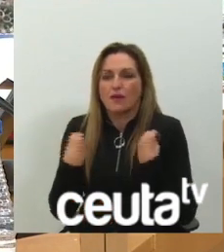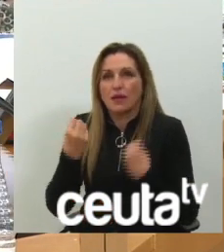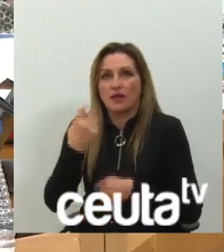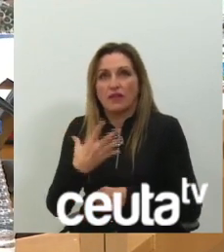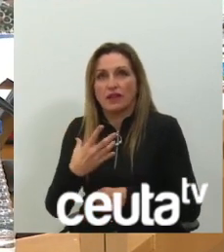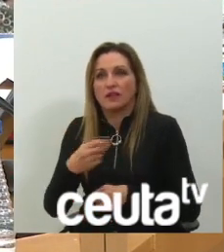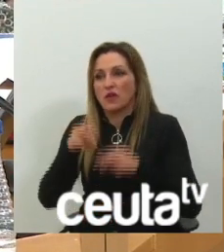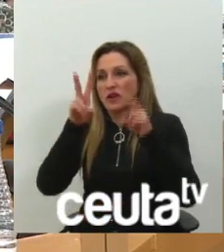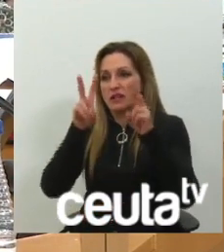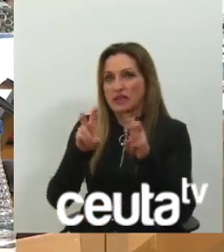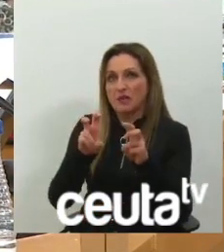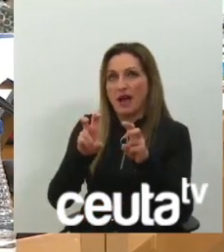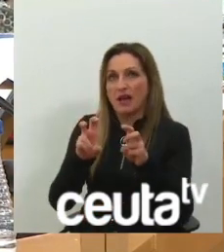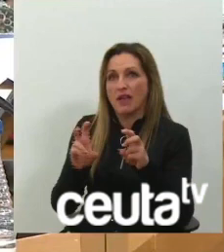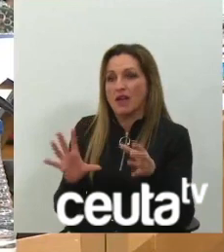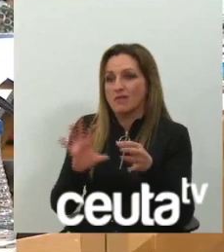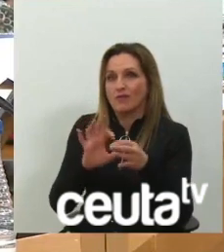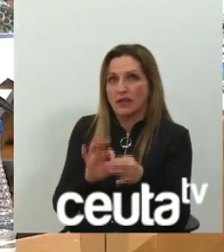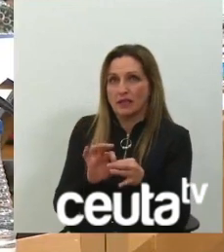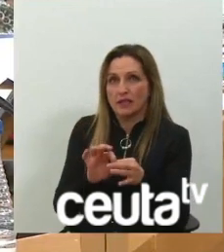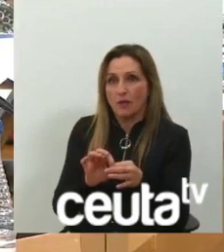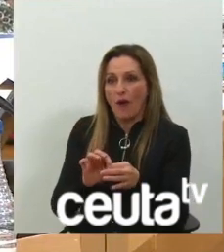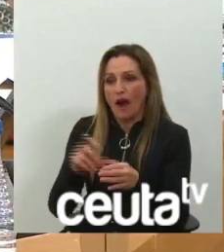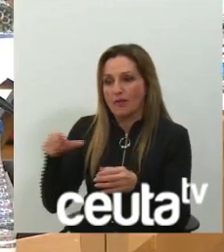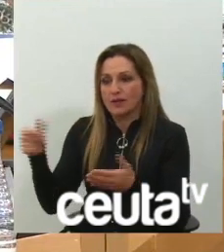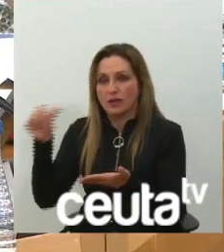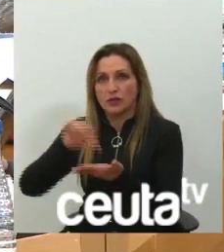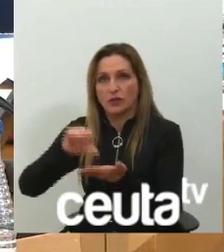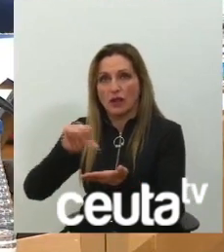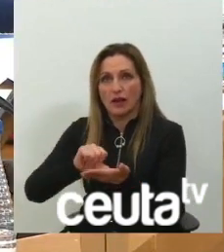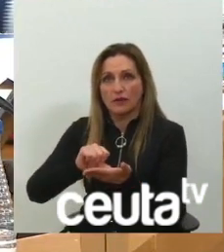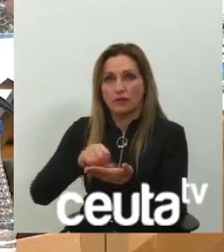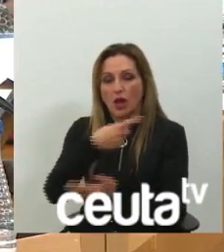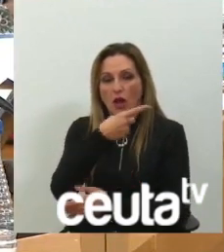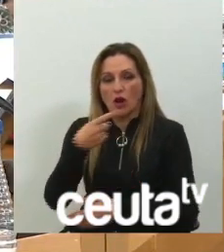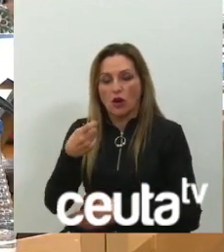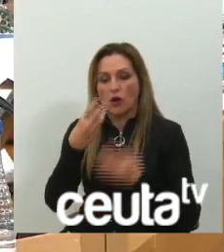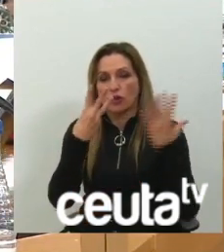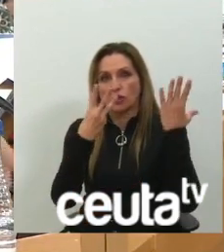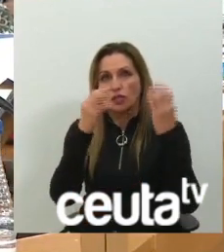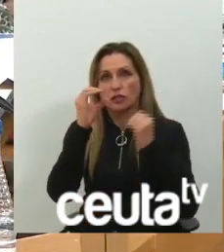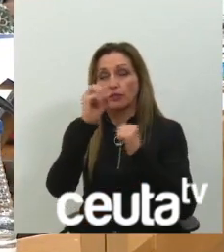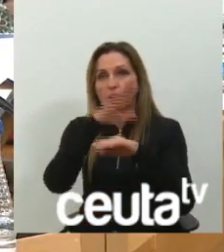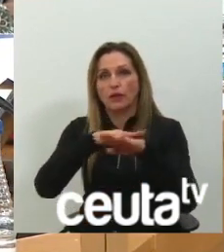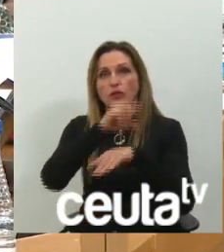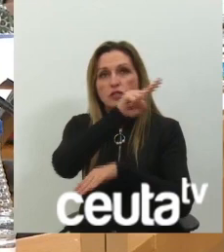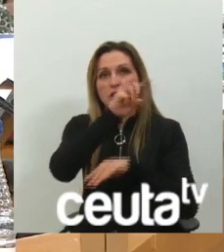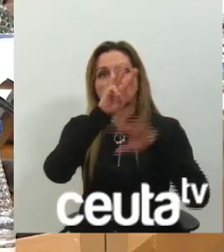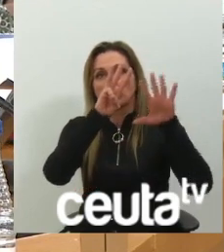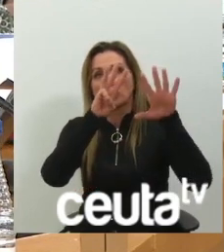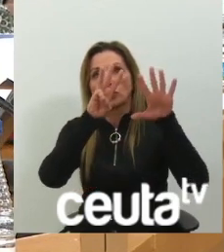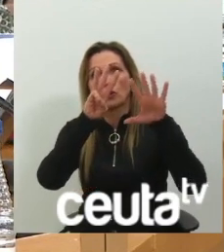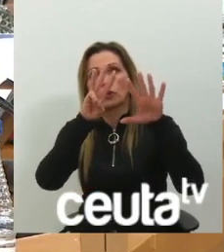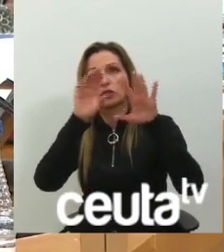respecto ya que me ha dado tanta información sobre los 180 euros de la tarjeta black de la ciudad que utiliza en madrid